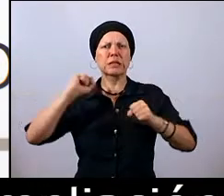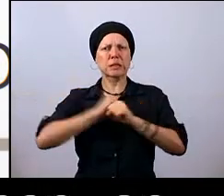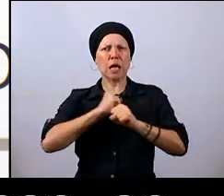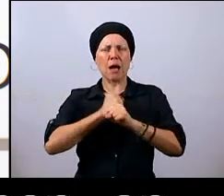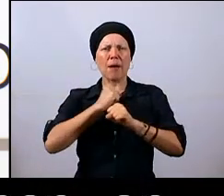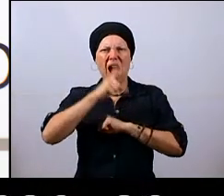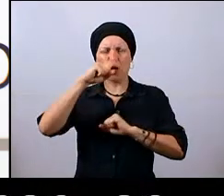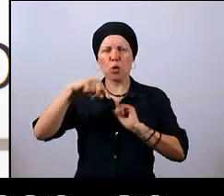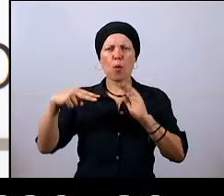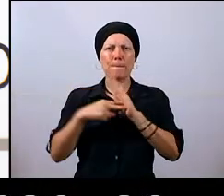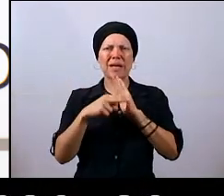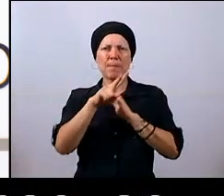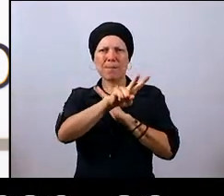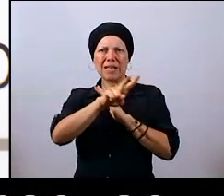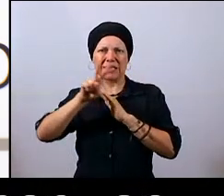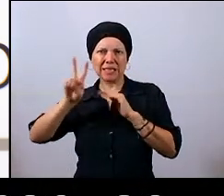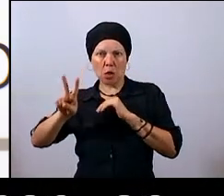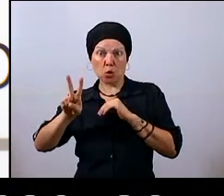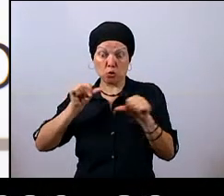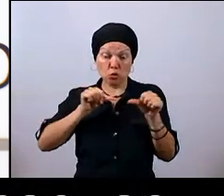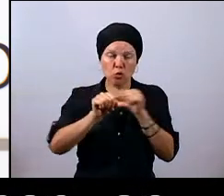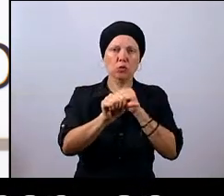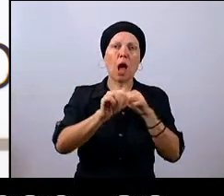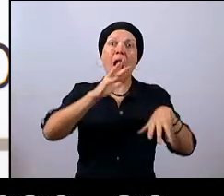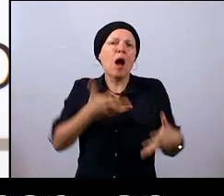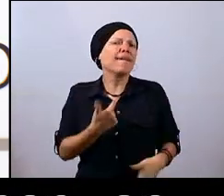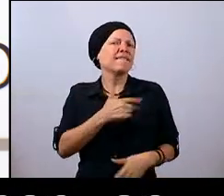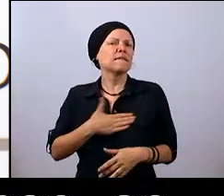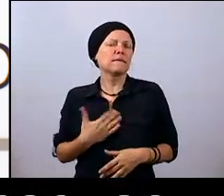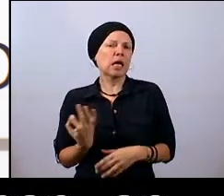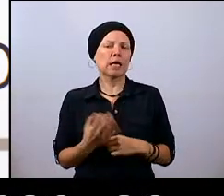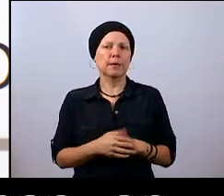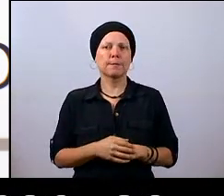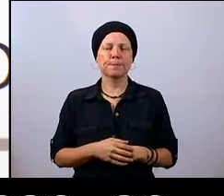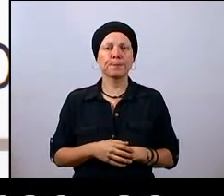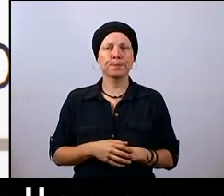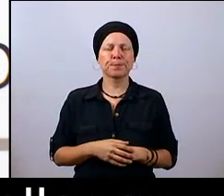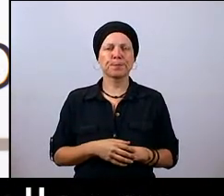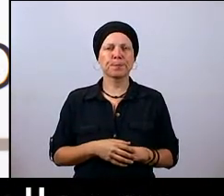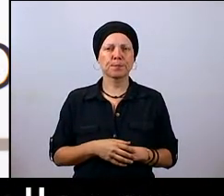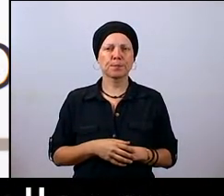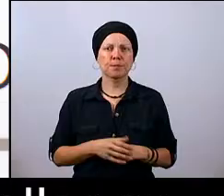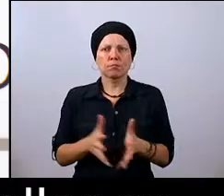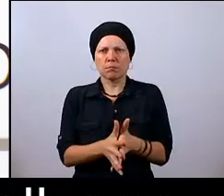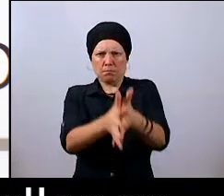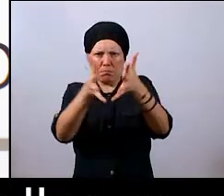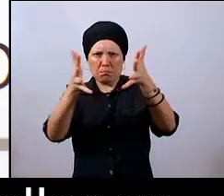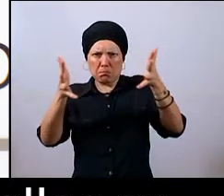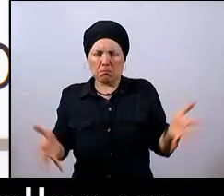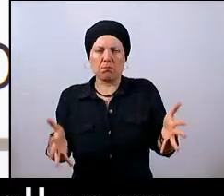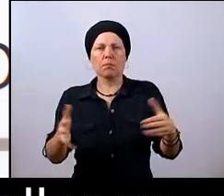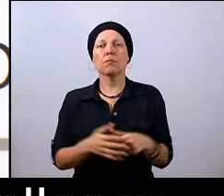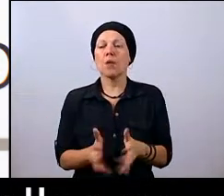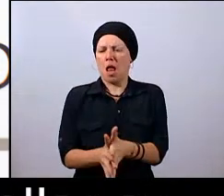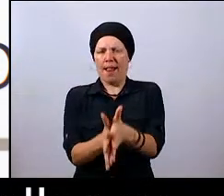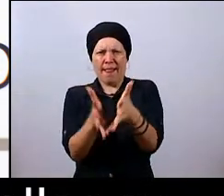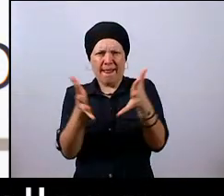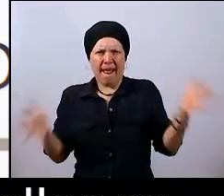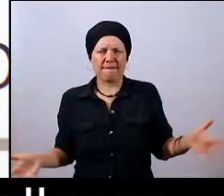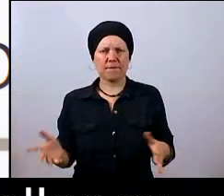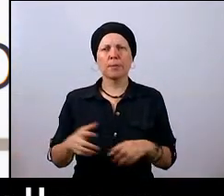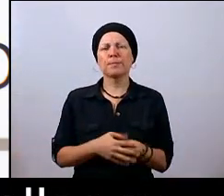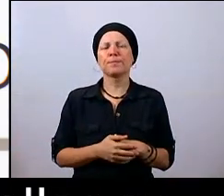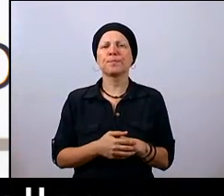en el año 2022 y ahora lo que quiere es proceder a su ampliación. Va a ampliar la planta